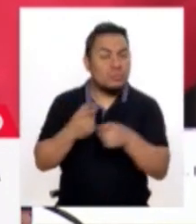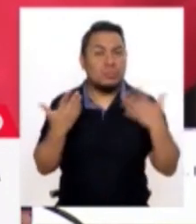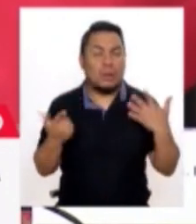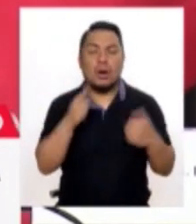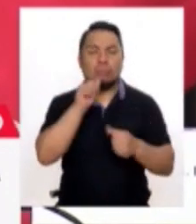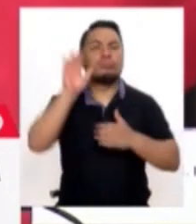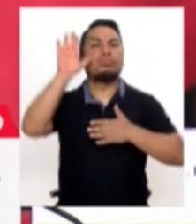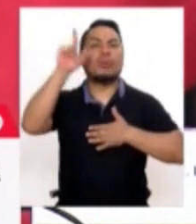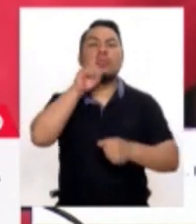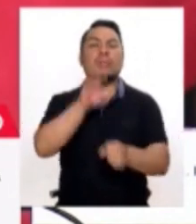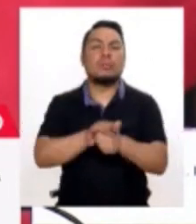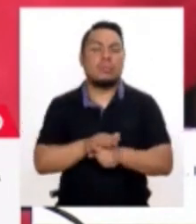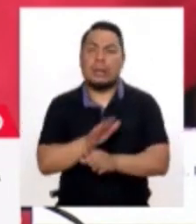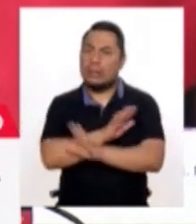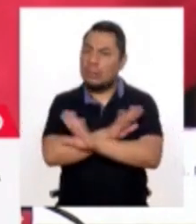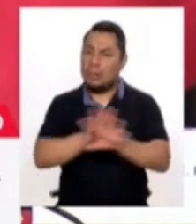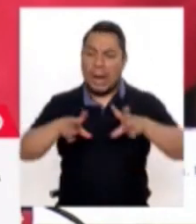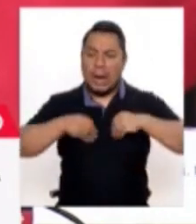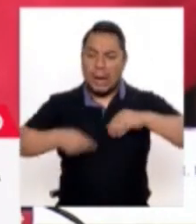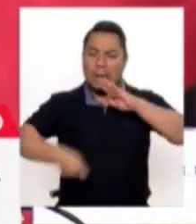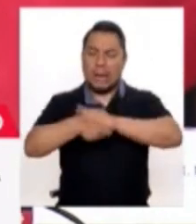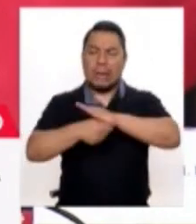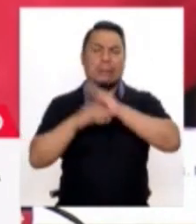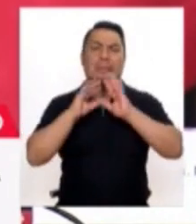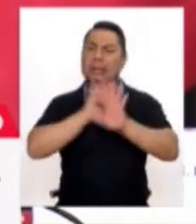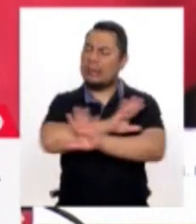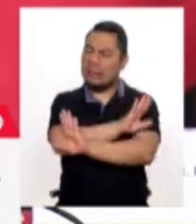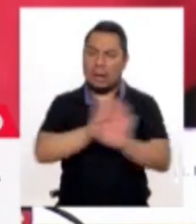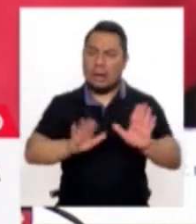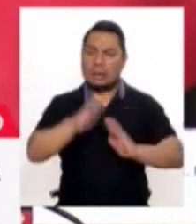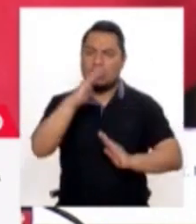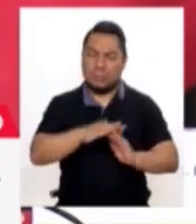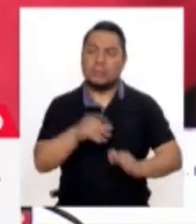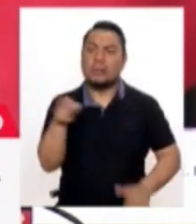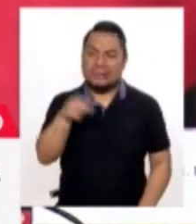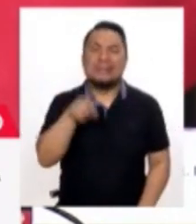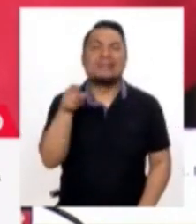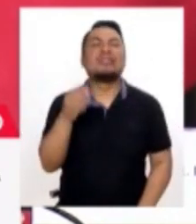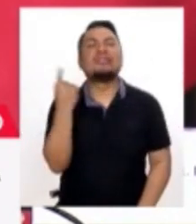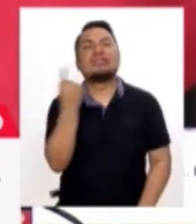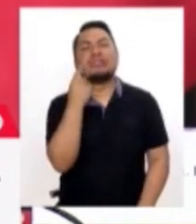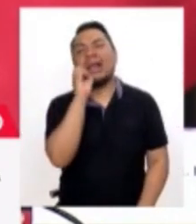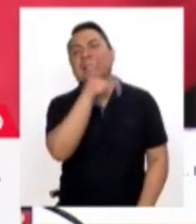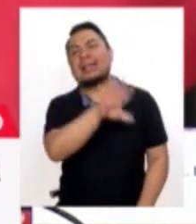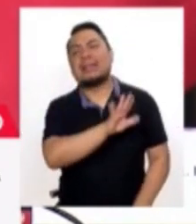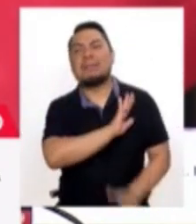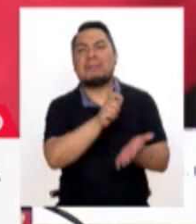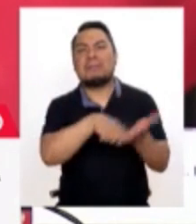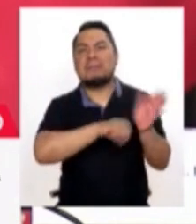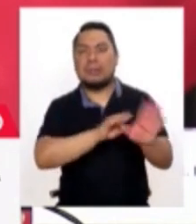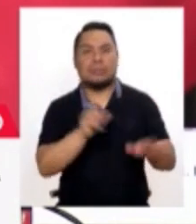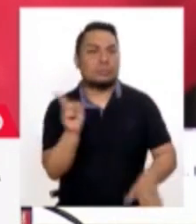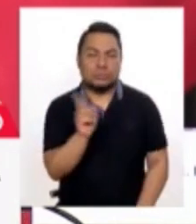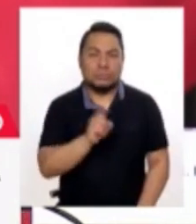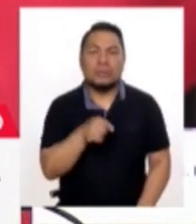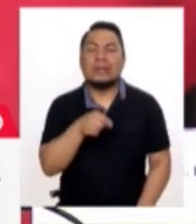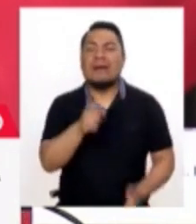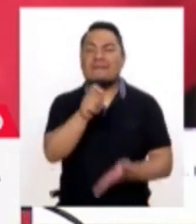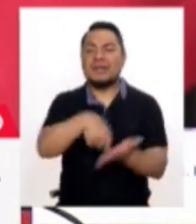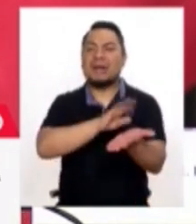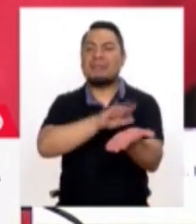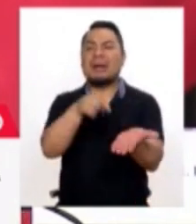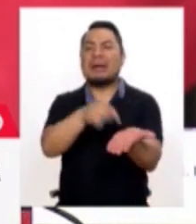el compromiso de no cometer actos de corrupción no será un saludo a la bandera, no quedará en letra